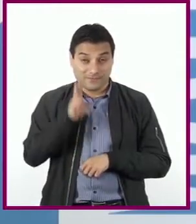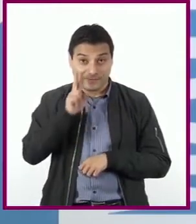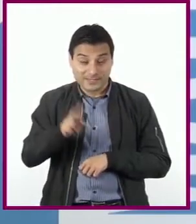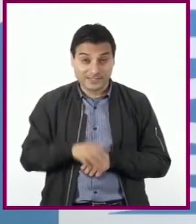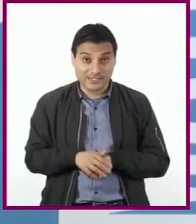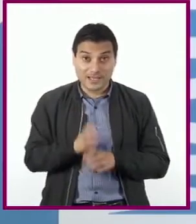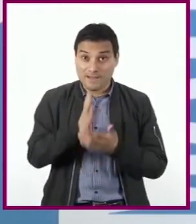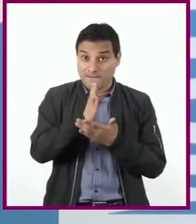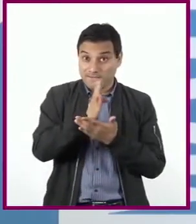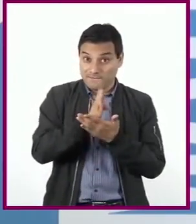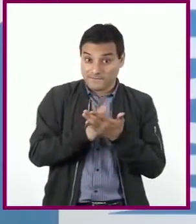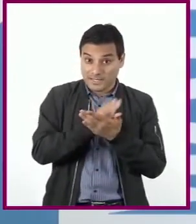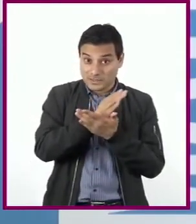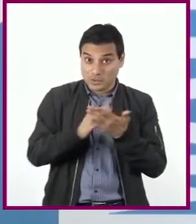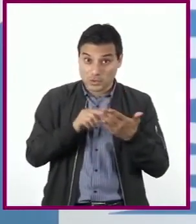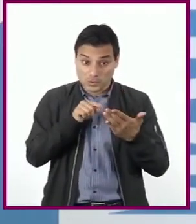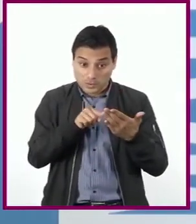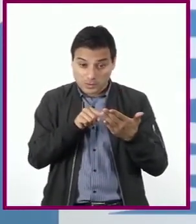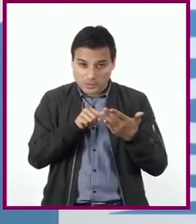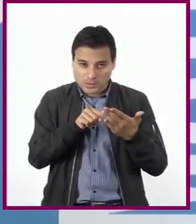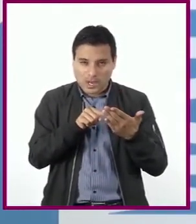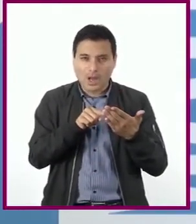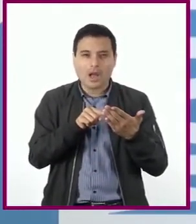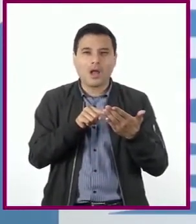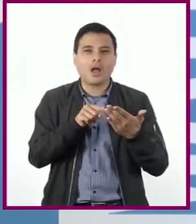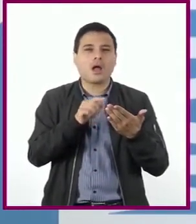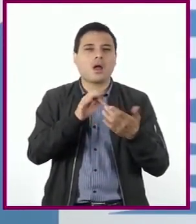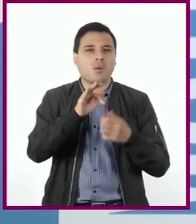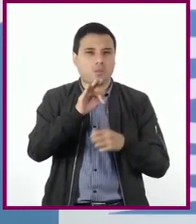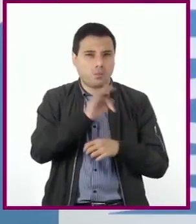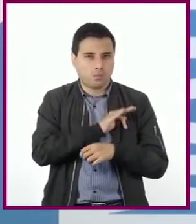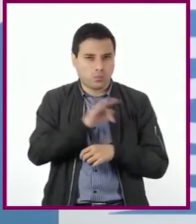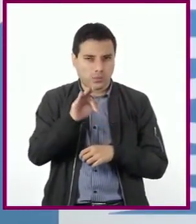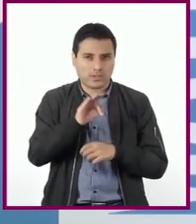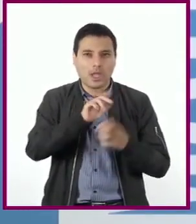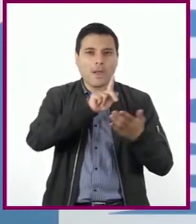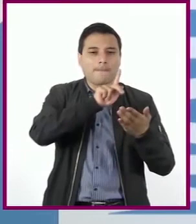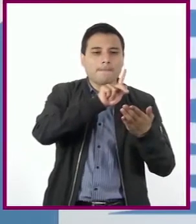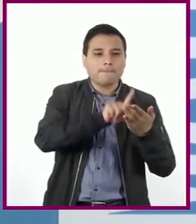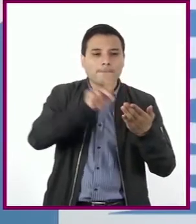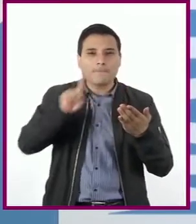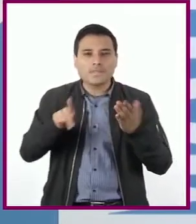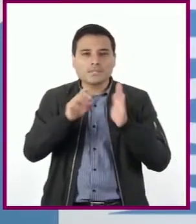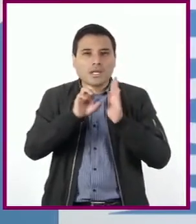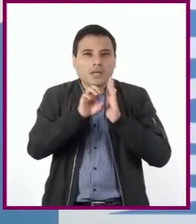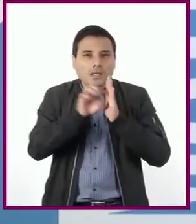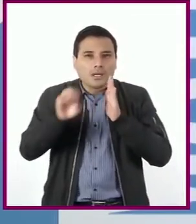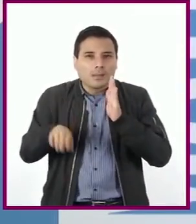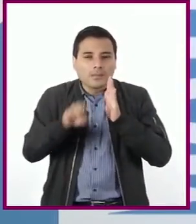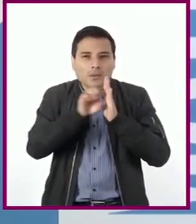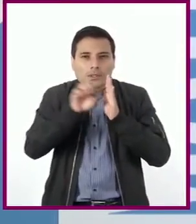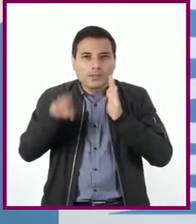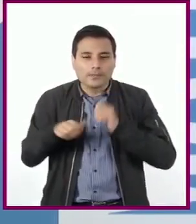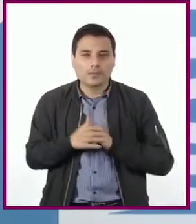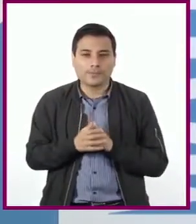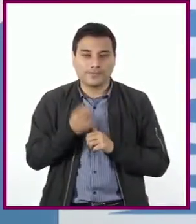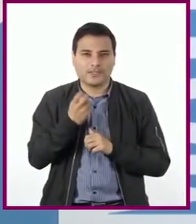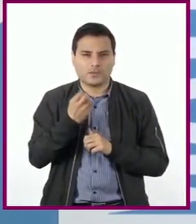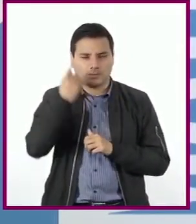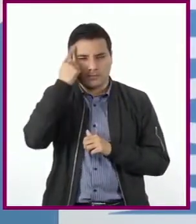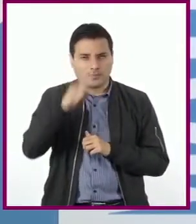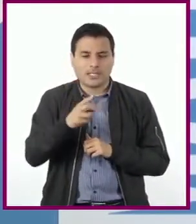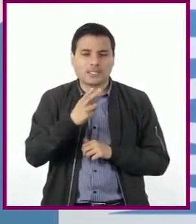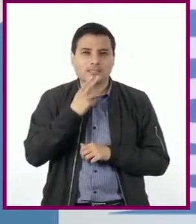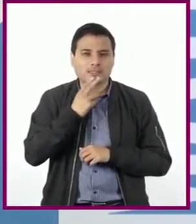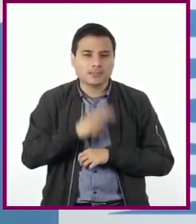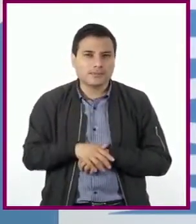fracción puede representar alguna parte de un todo. Esto cobra significado cuando se hace referencia